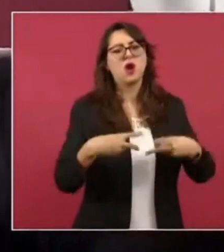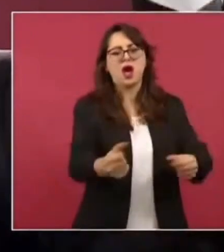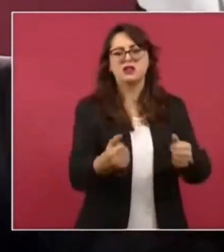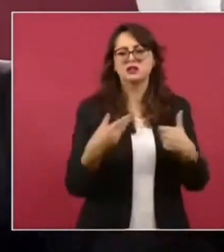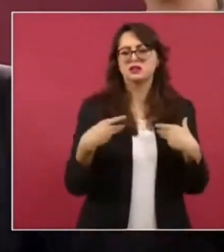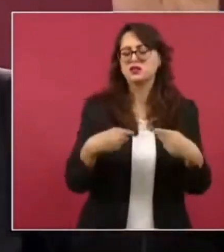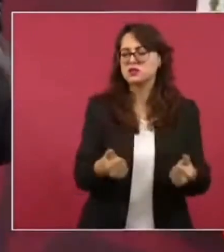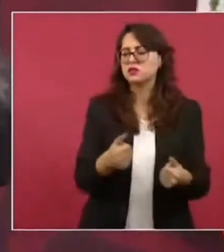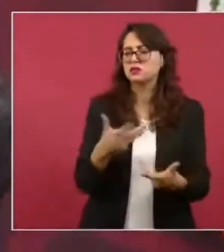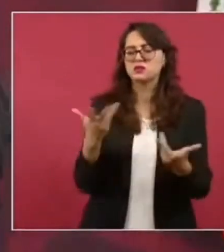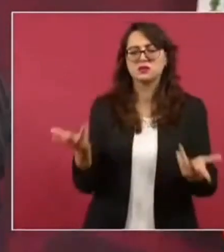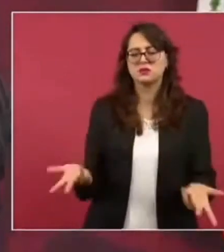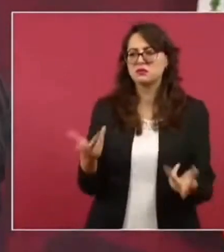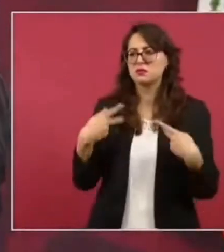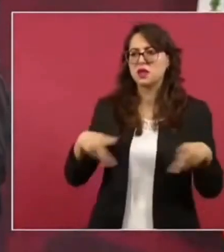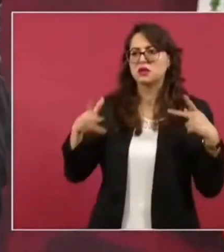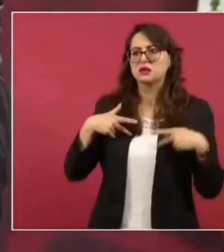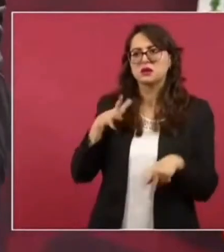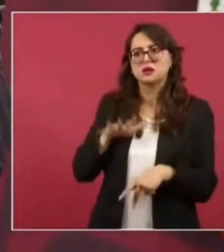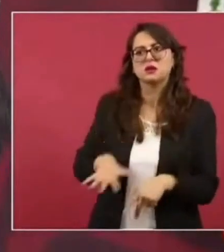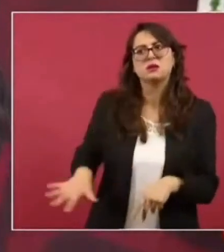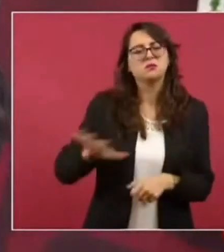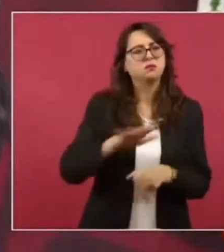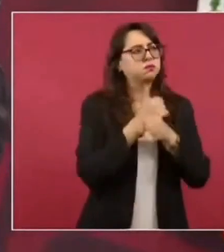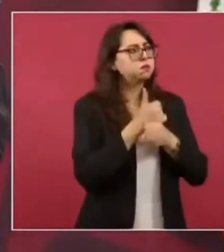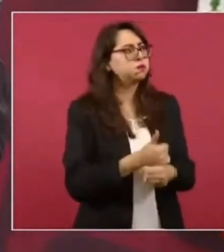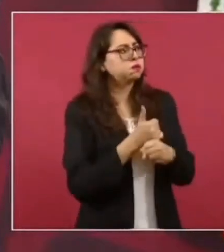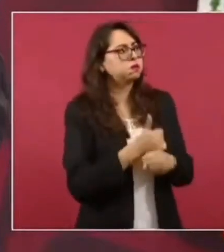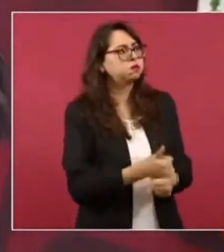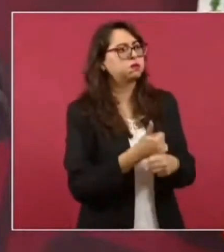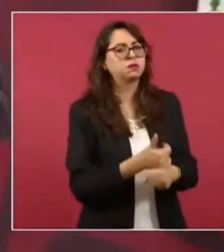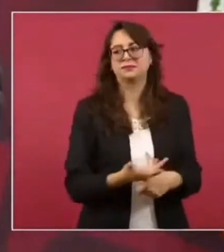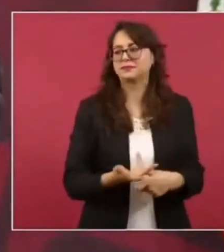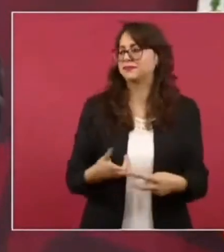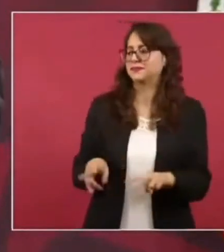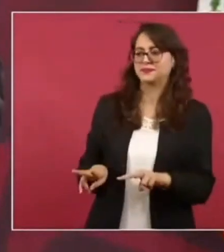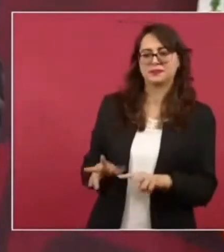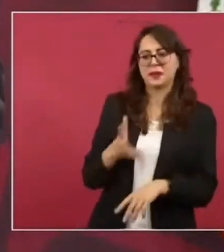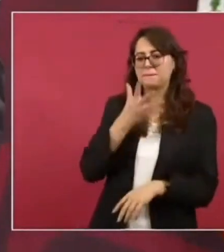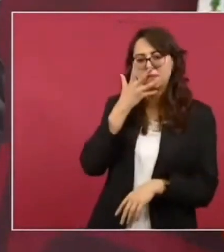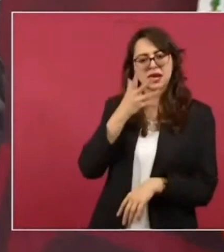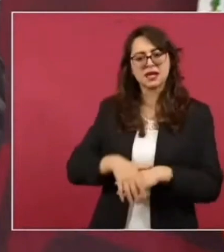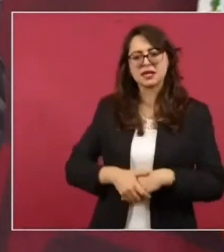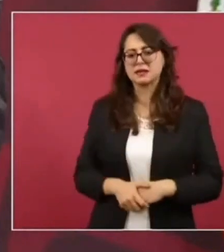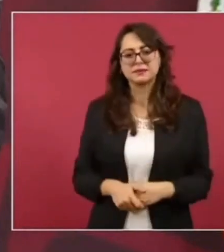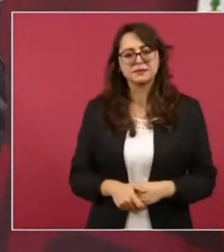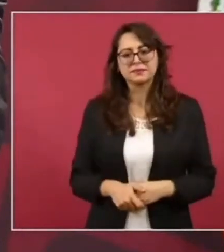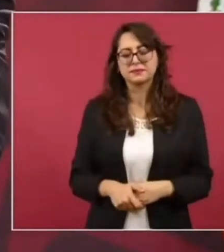Una vergüenza. Por eso estoy muy contento con mis paisanos veracruzanos,